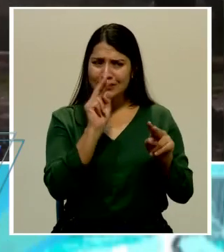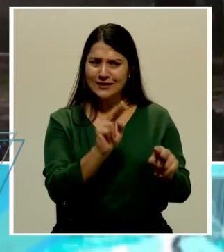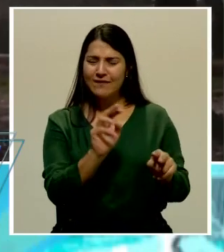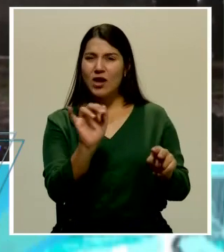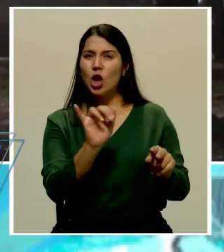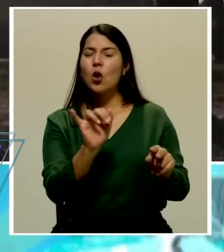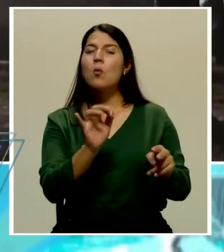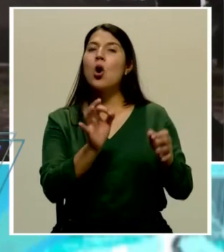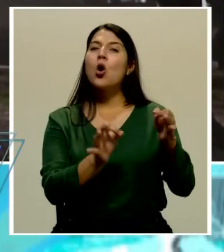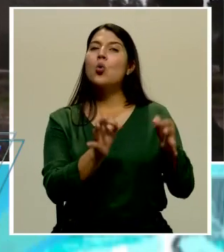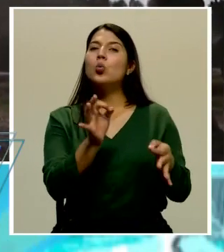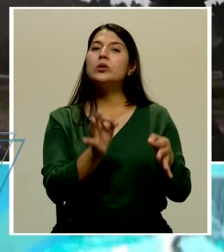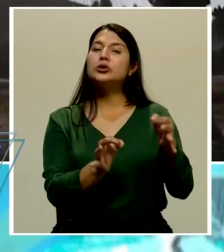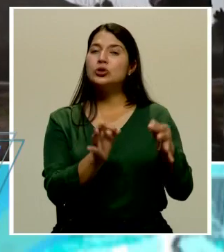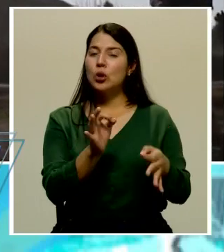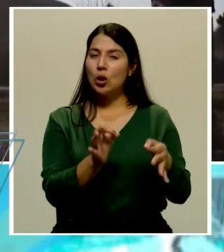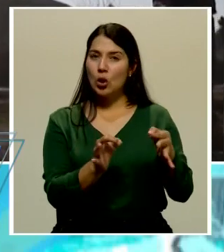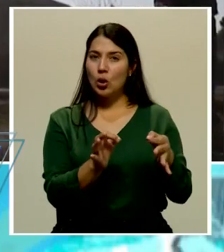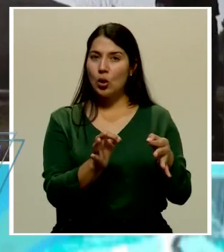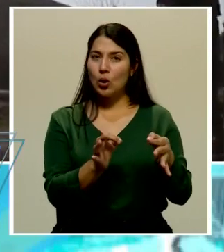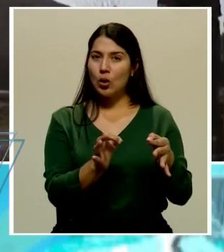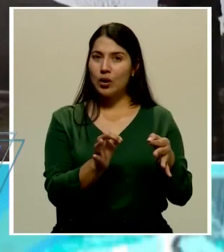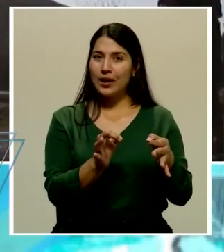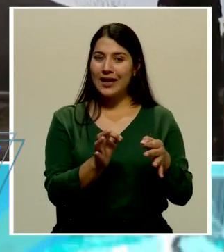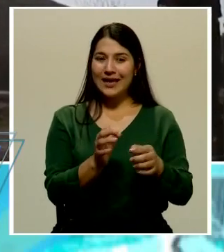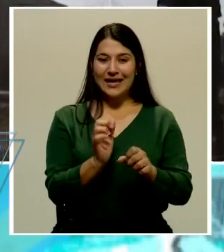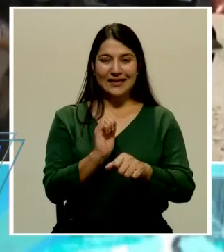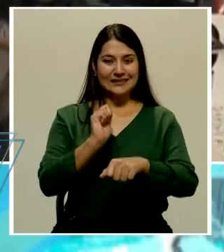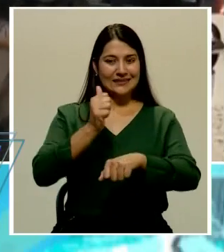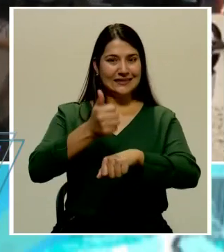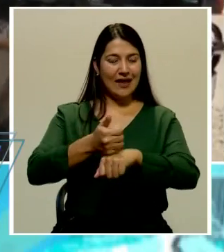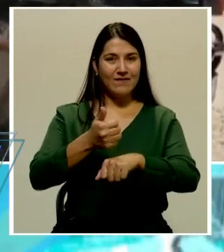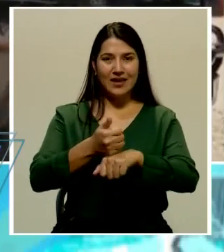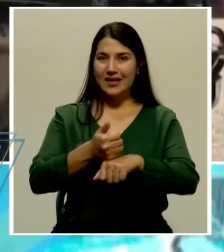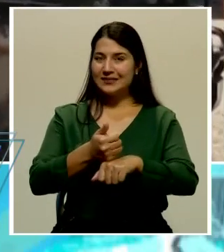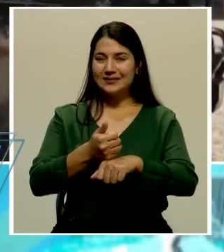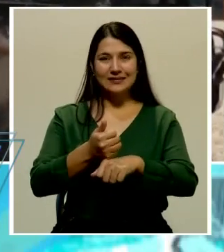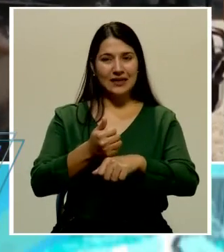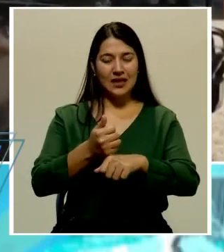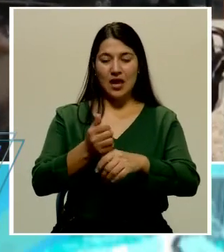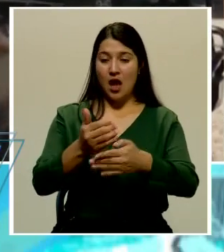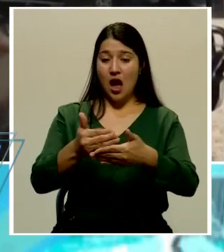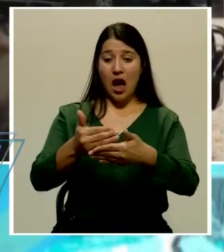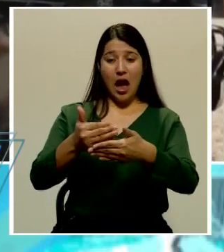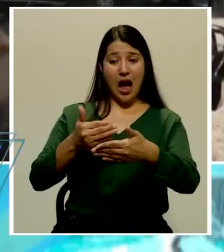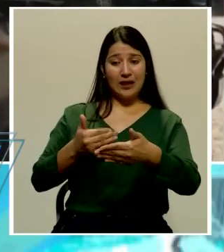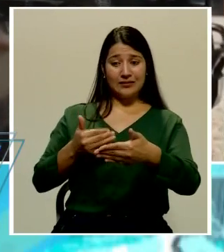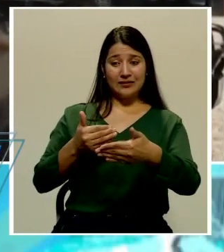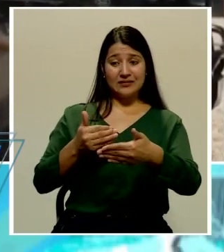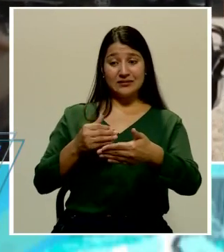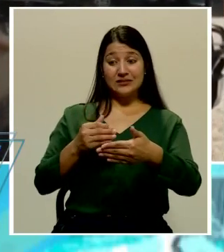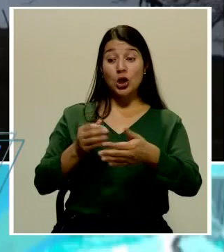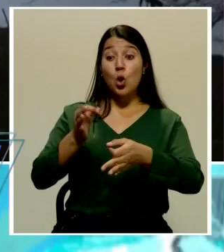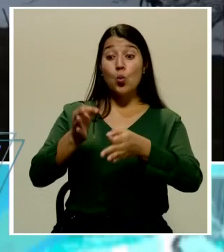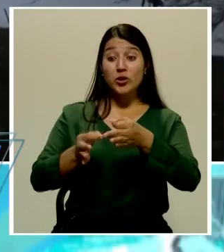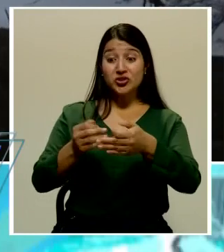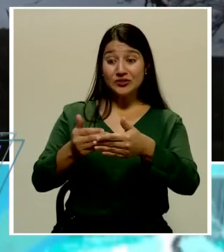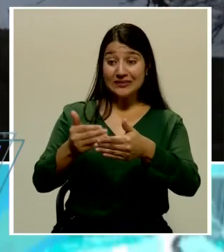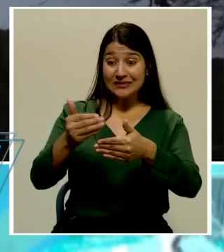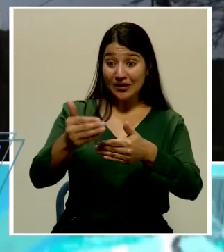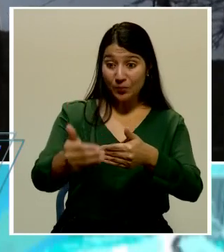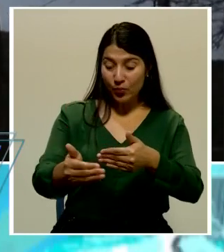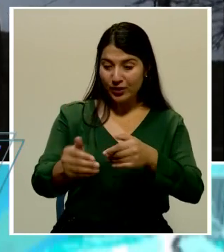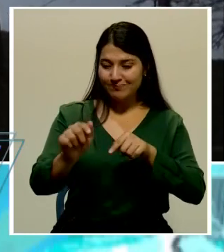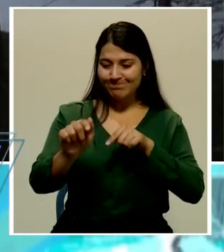juicio que marca un antes y un después. Sin embargo, es